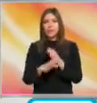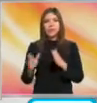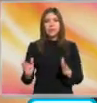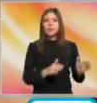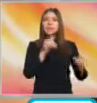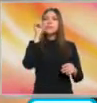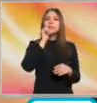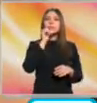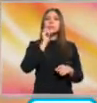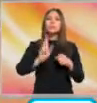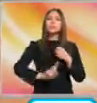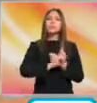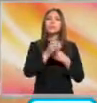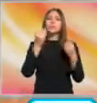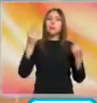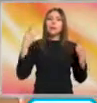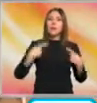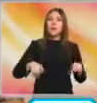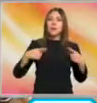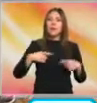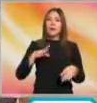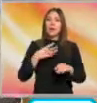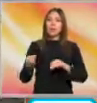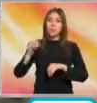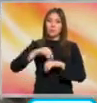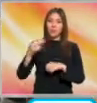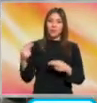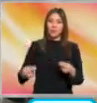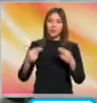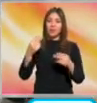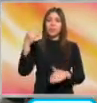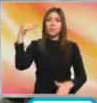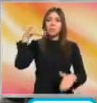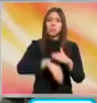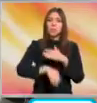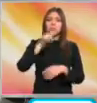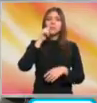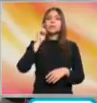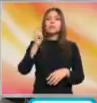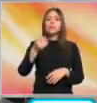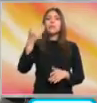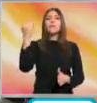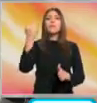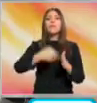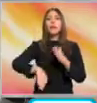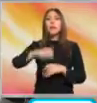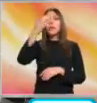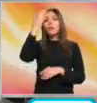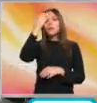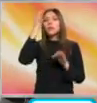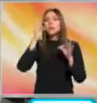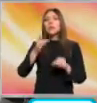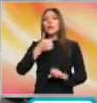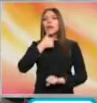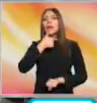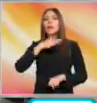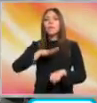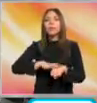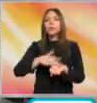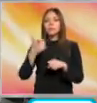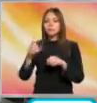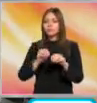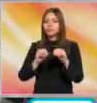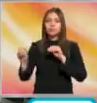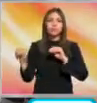caemos muchos empresarios, muchos emprendedores, es la falta de conocimiento administrativo. Administrar es